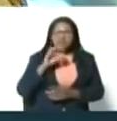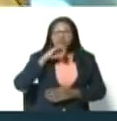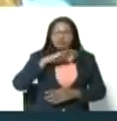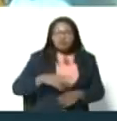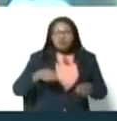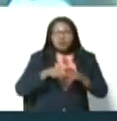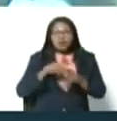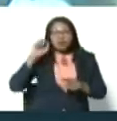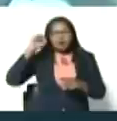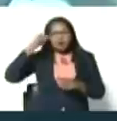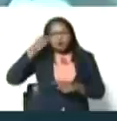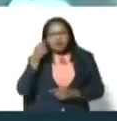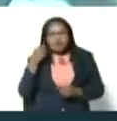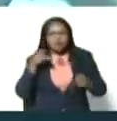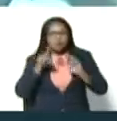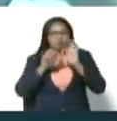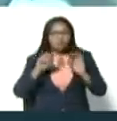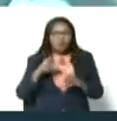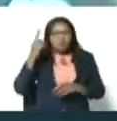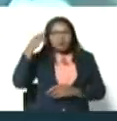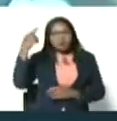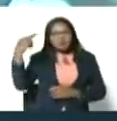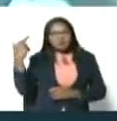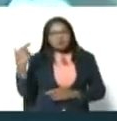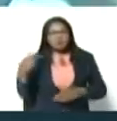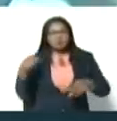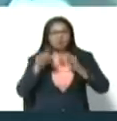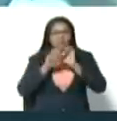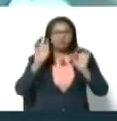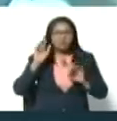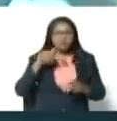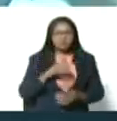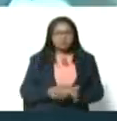historia, recordando cosas, reflexionando de tantas cosas.